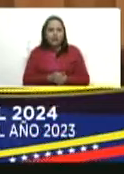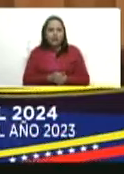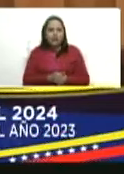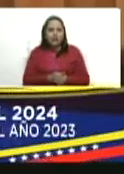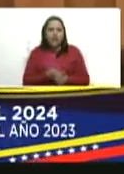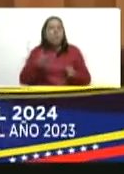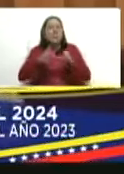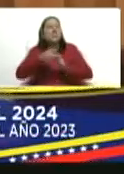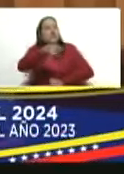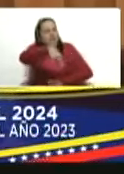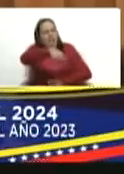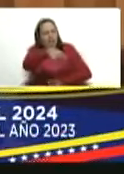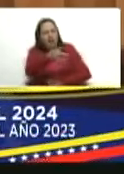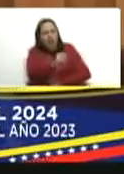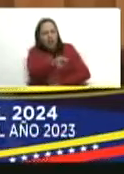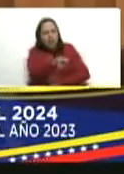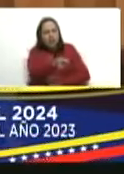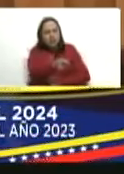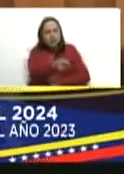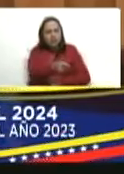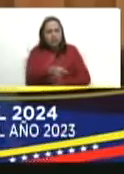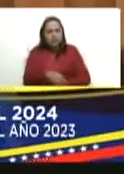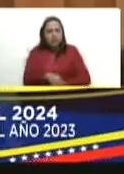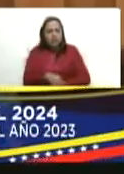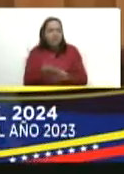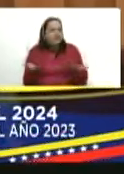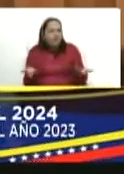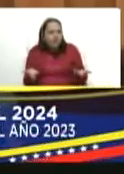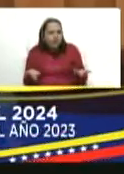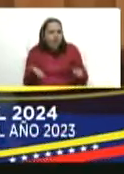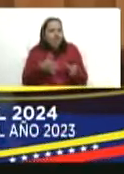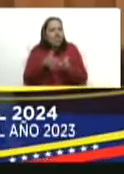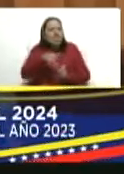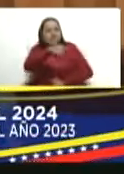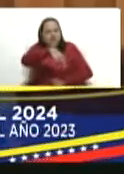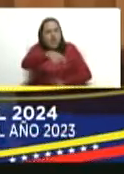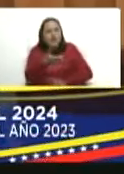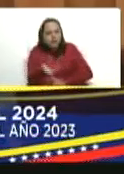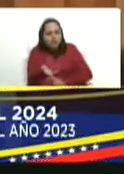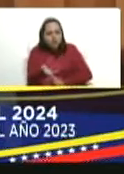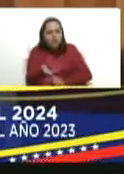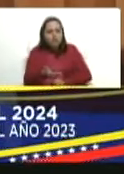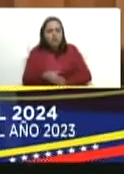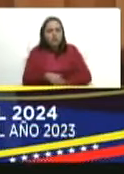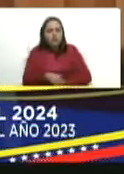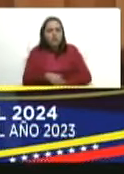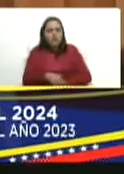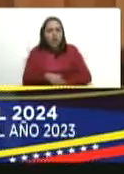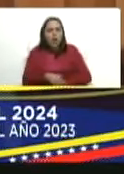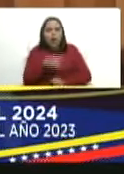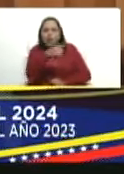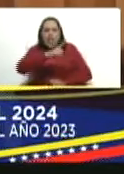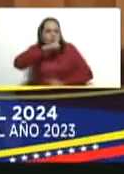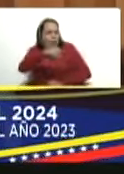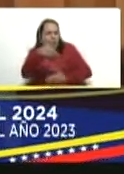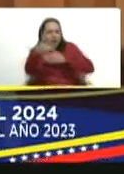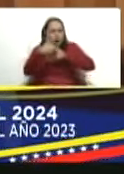¿Dónde están ustedes? ¿Ah? ¿Dónde están? ¿Cuánto daño le han hecho a este